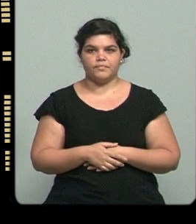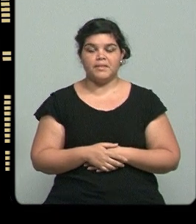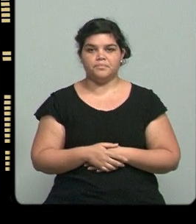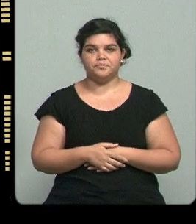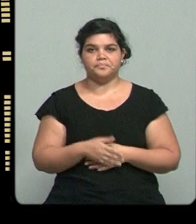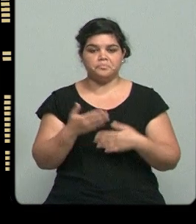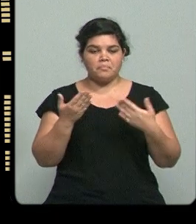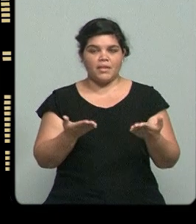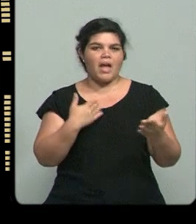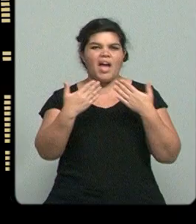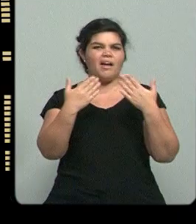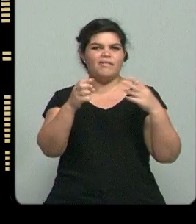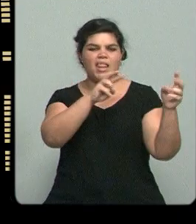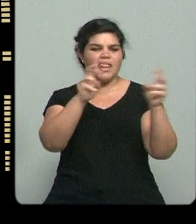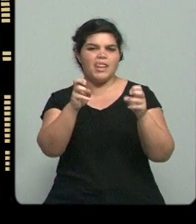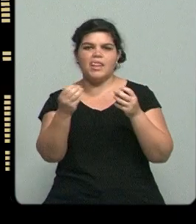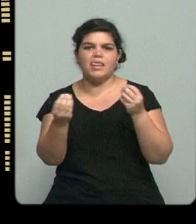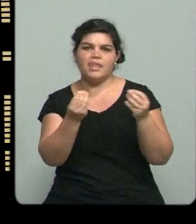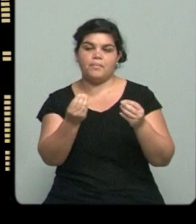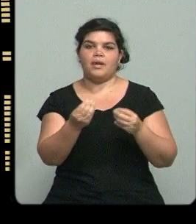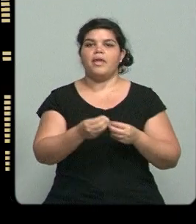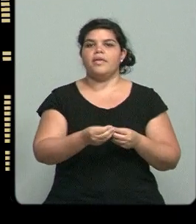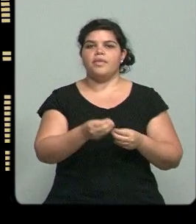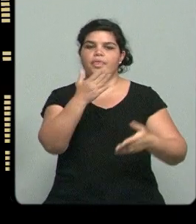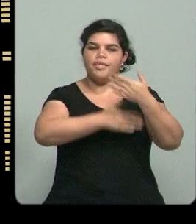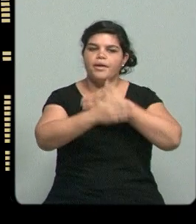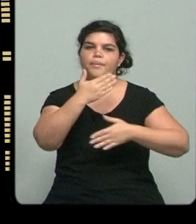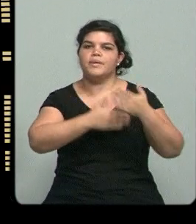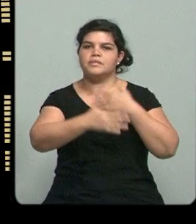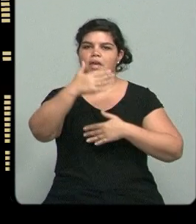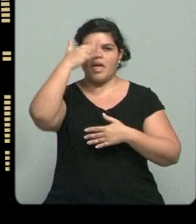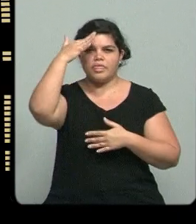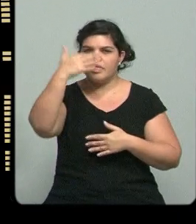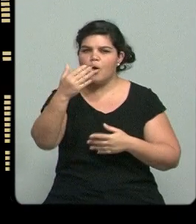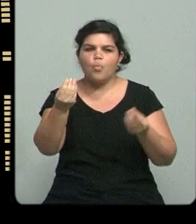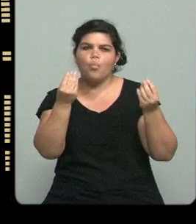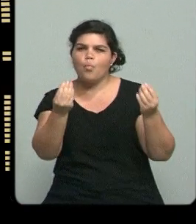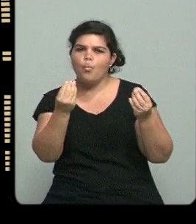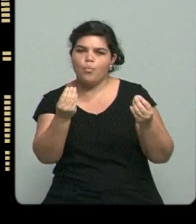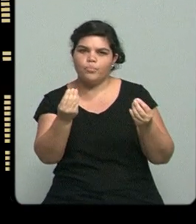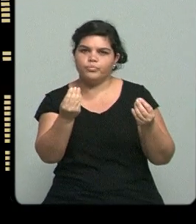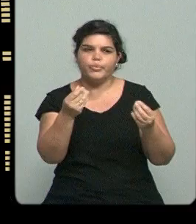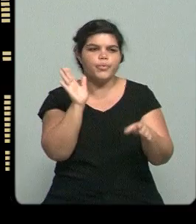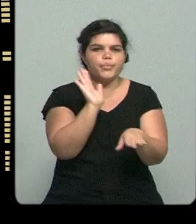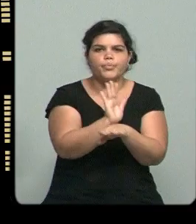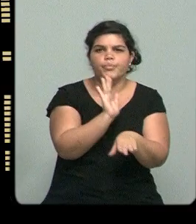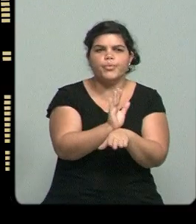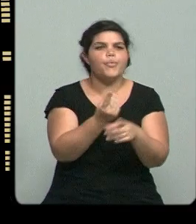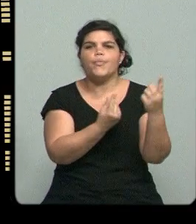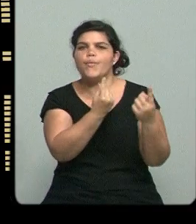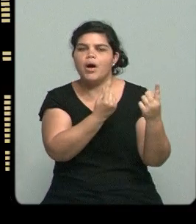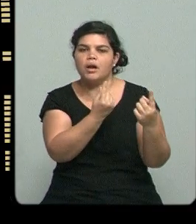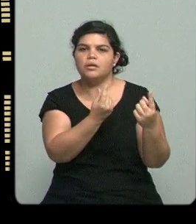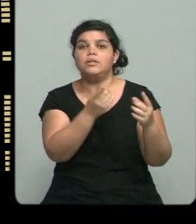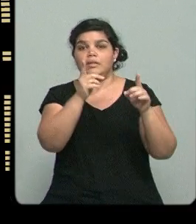Leticia, hablemos un poquito del tema discapacidad intelectual. ¿Qué se conoce por ese término? ¿Qué debemos